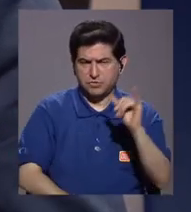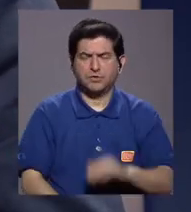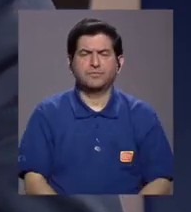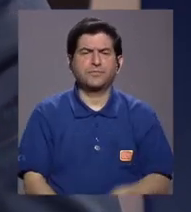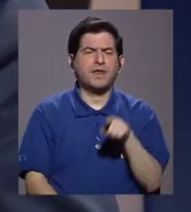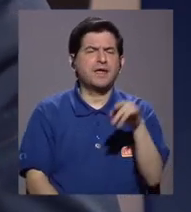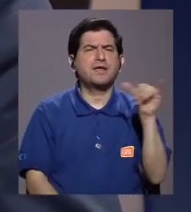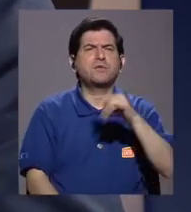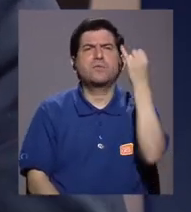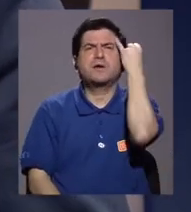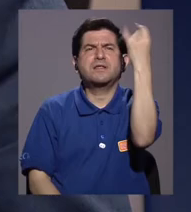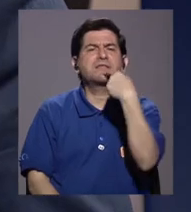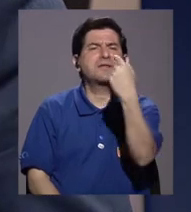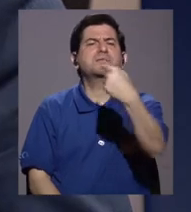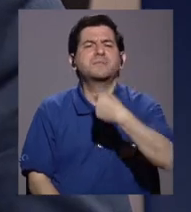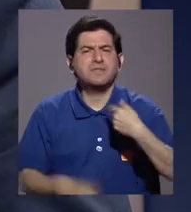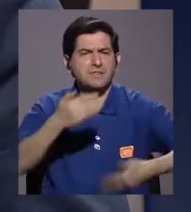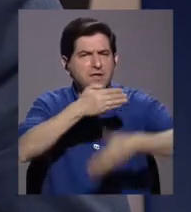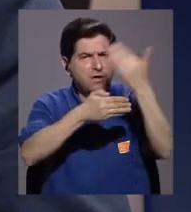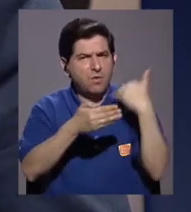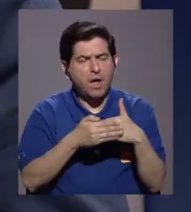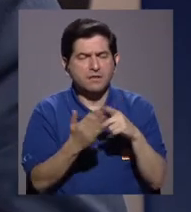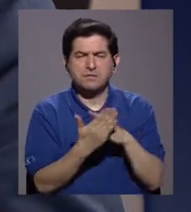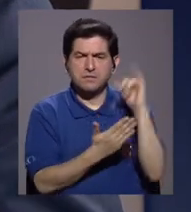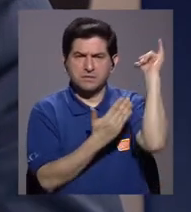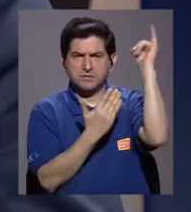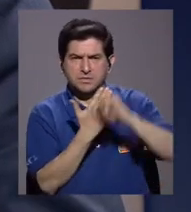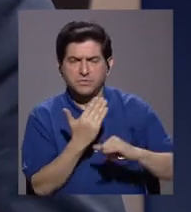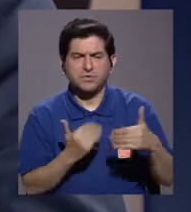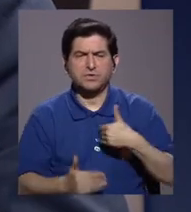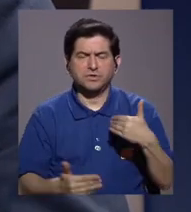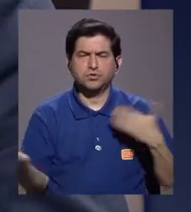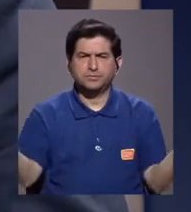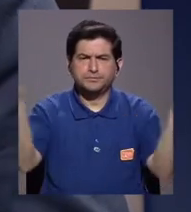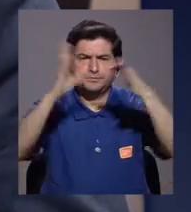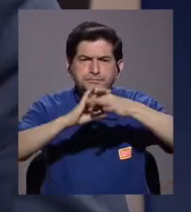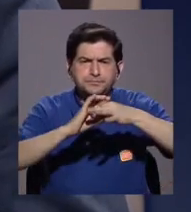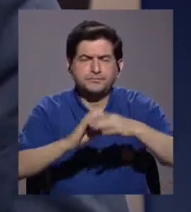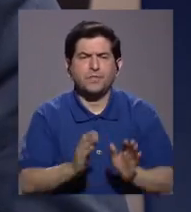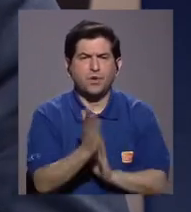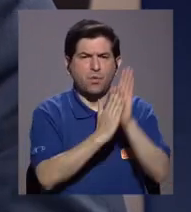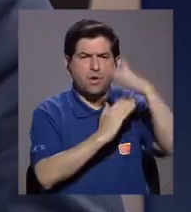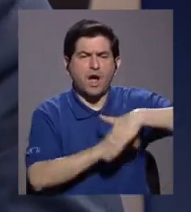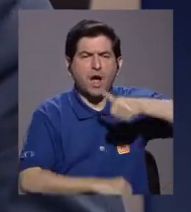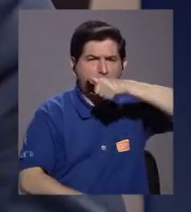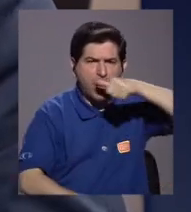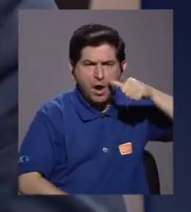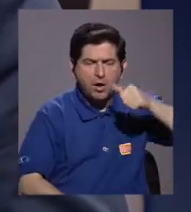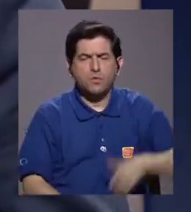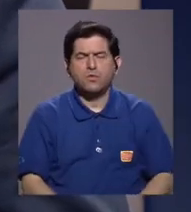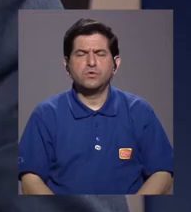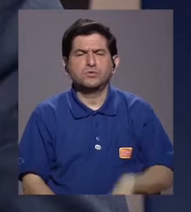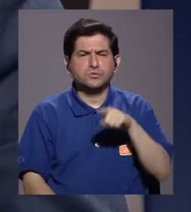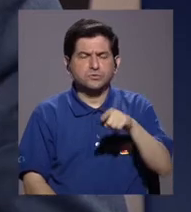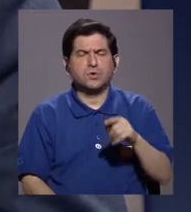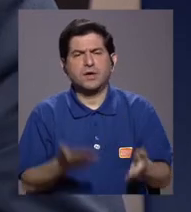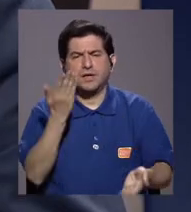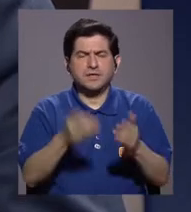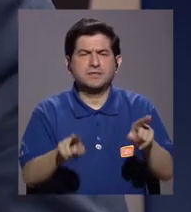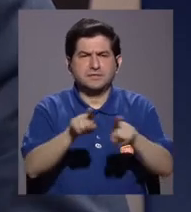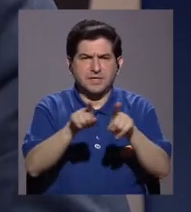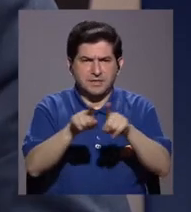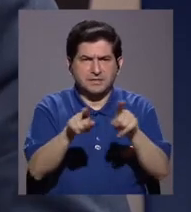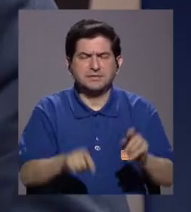ahora abajo de eso mismo se me está hablando de algunos proyectos que tenían que ver con un abuso de drogas alcoholismo como